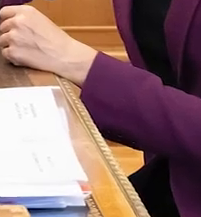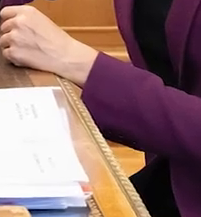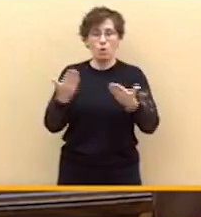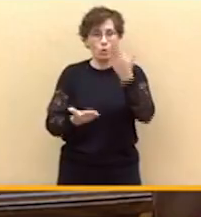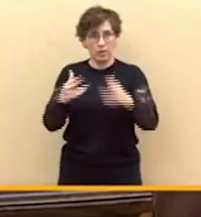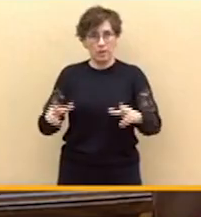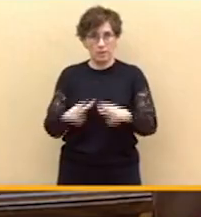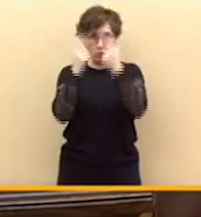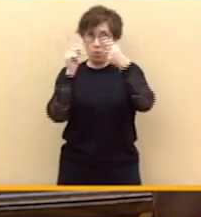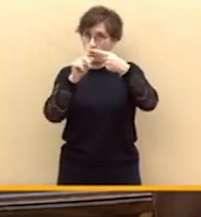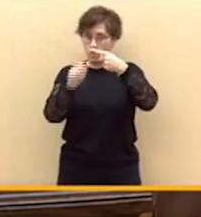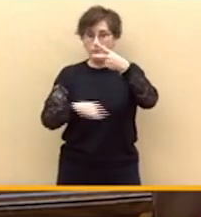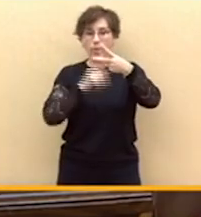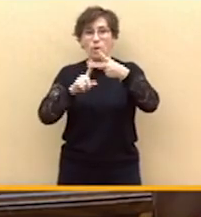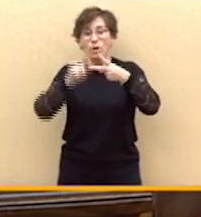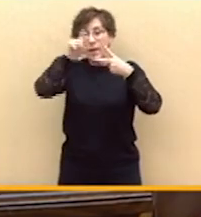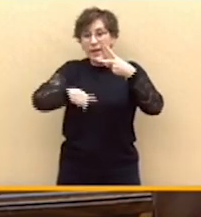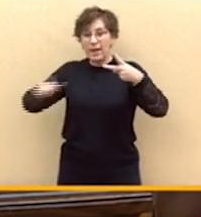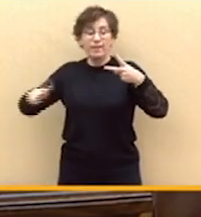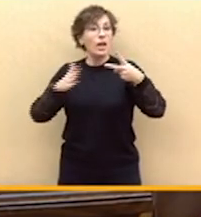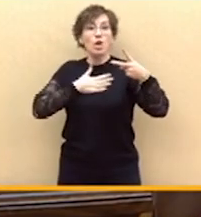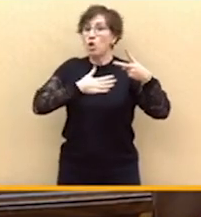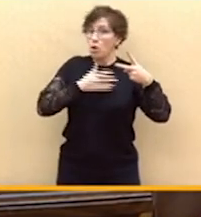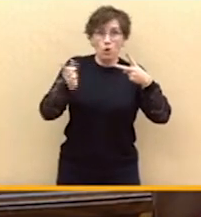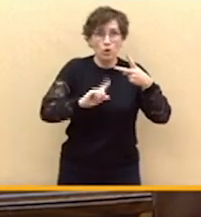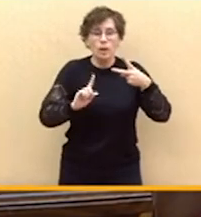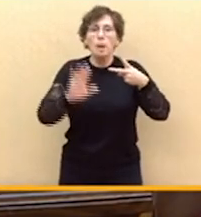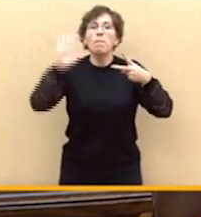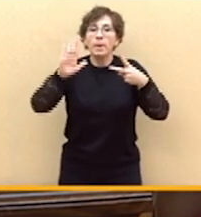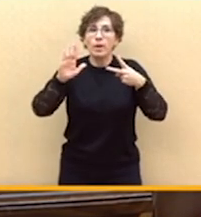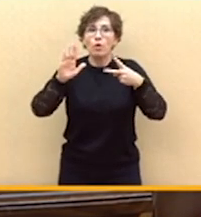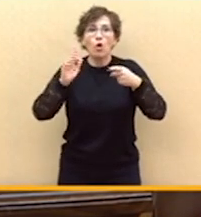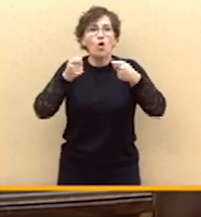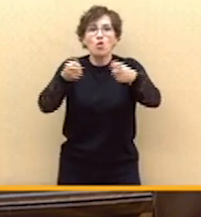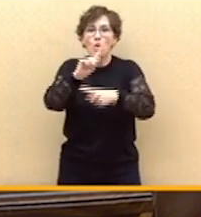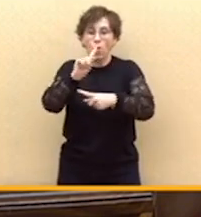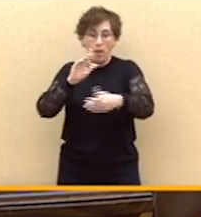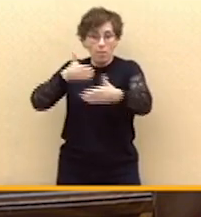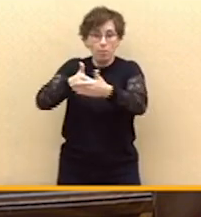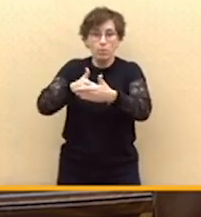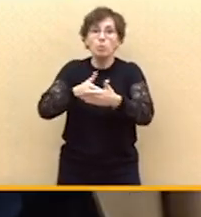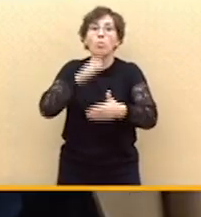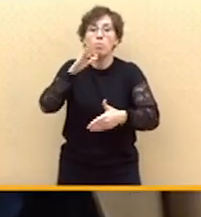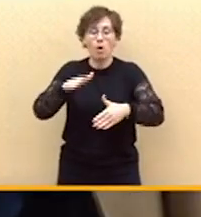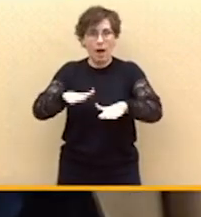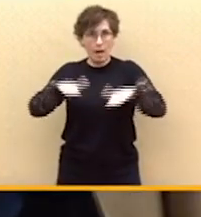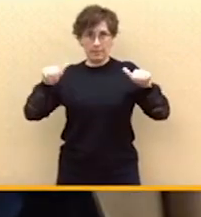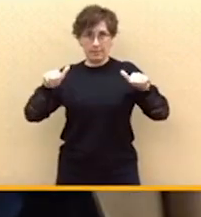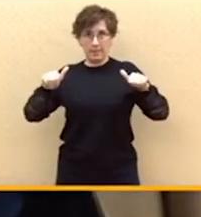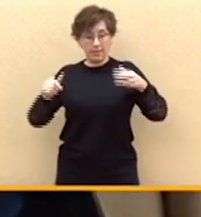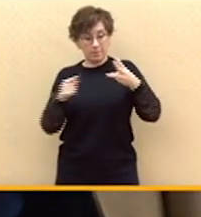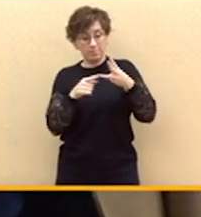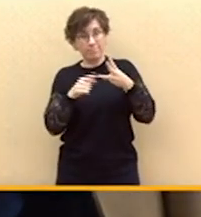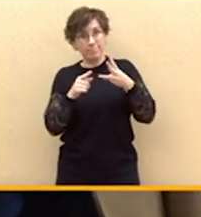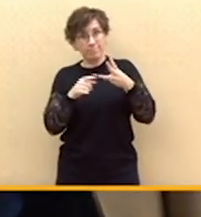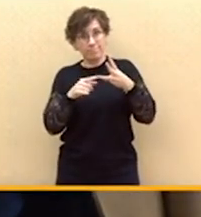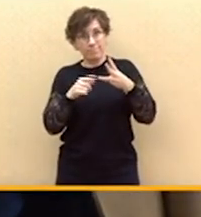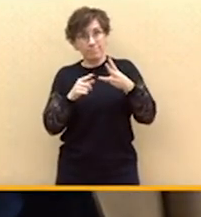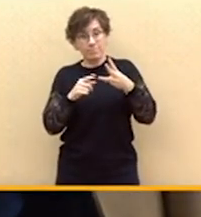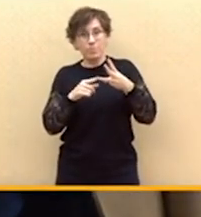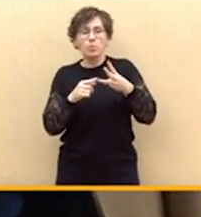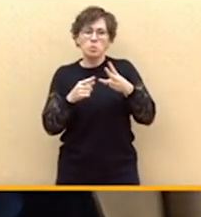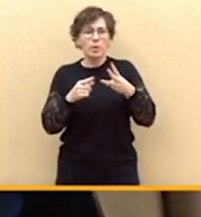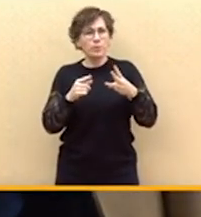Zarzuela. Medios locales informaron que Pedro Sánchez podría jurar el cargo el 8 de enero, una vez que el decreto oficial